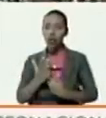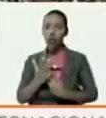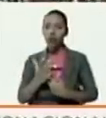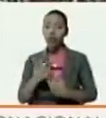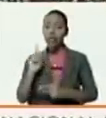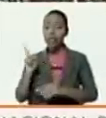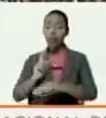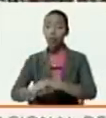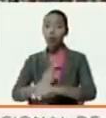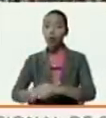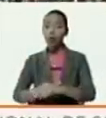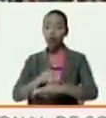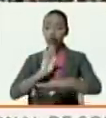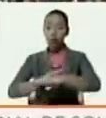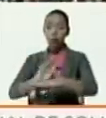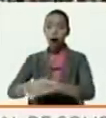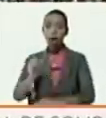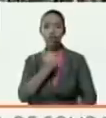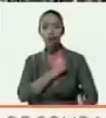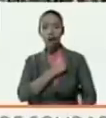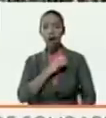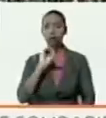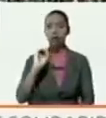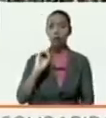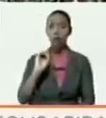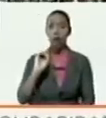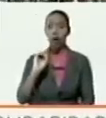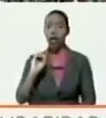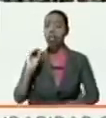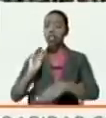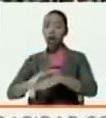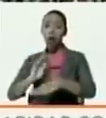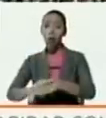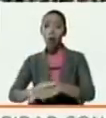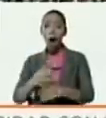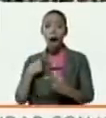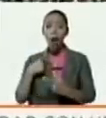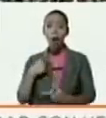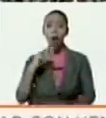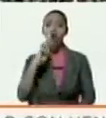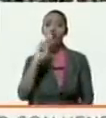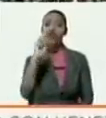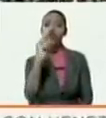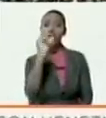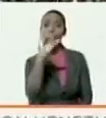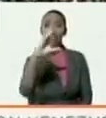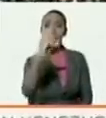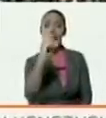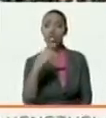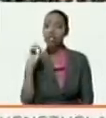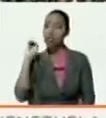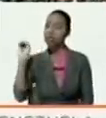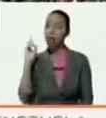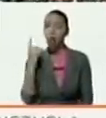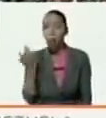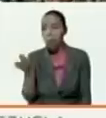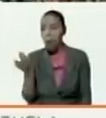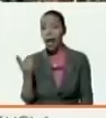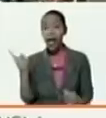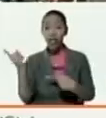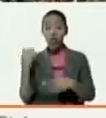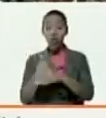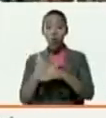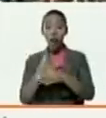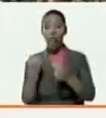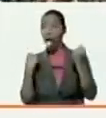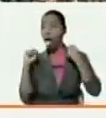después convocó a Chacao, cero. Ahorita convocó en Los Ruices, cero. O sea, es desesperante para ellos. Eso no indica